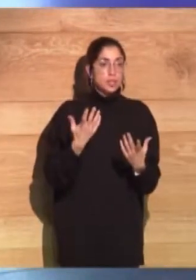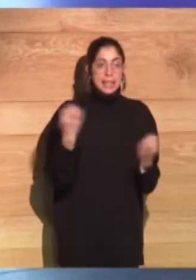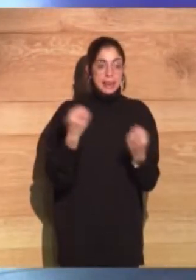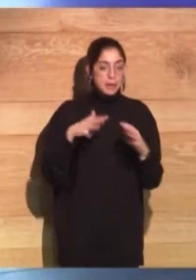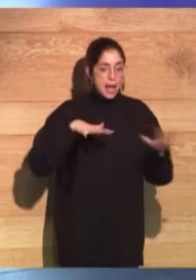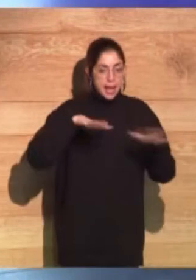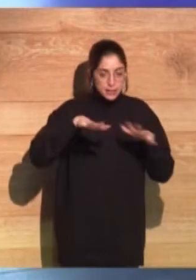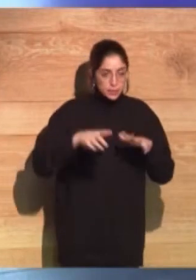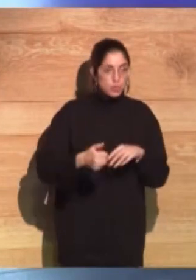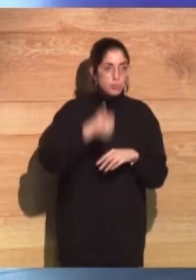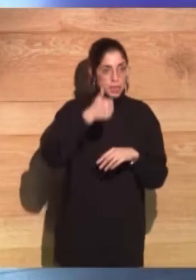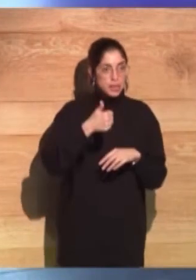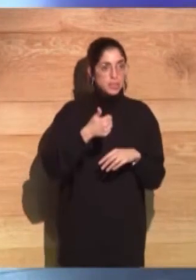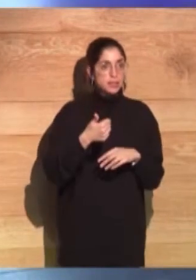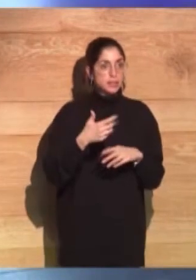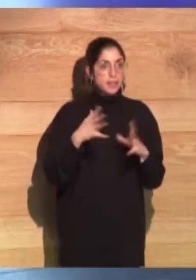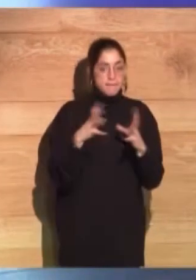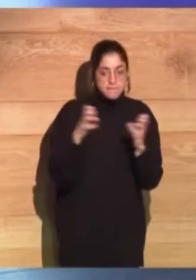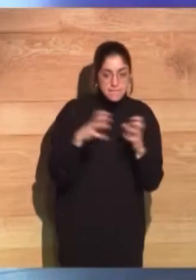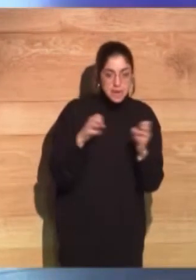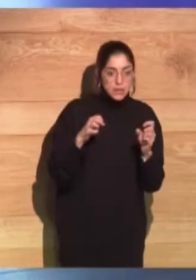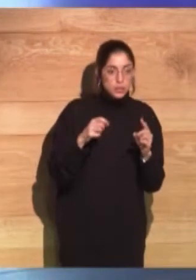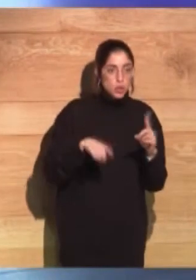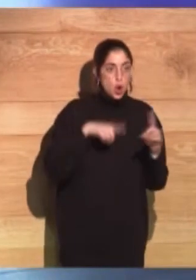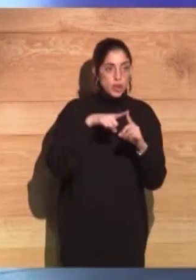activos, más vigorosos en la defensa de la paz.